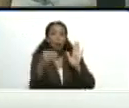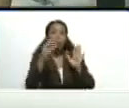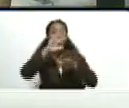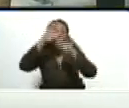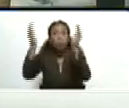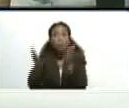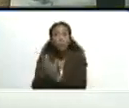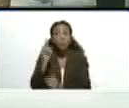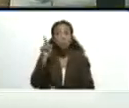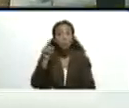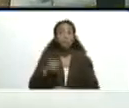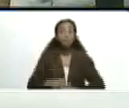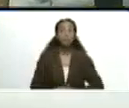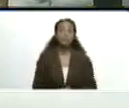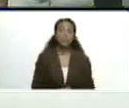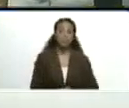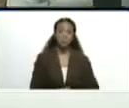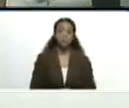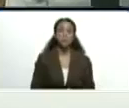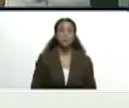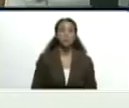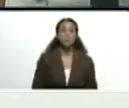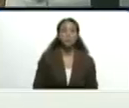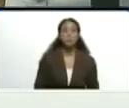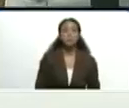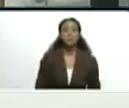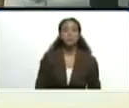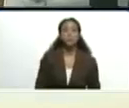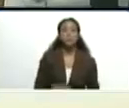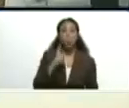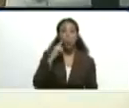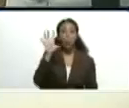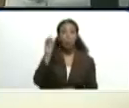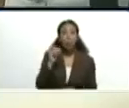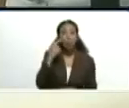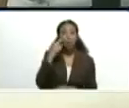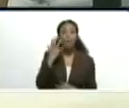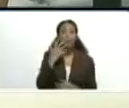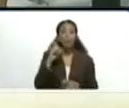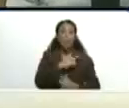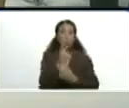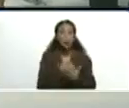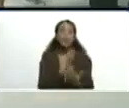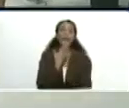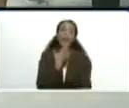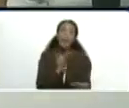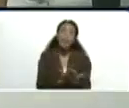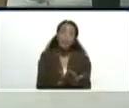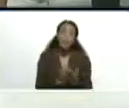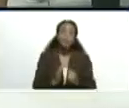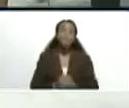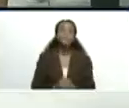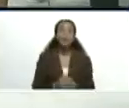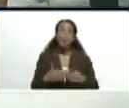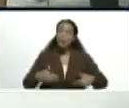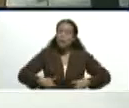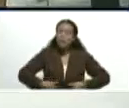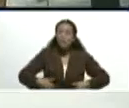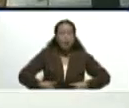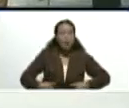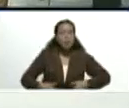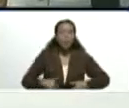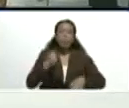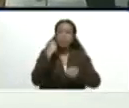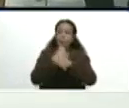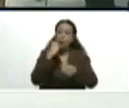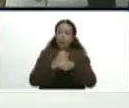adelante con la unión, mira, y con el poder popular. Bueno, les agradezco todo el esfuerzo, todo el